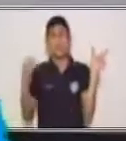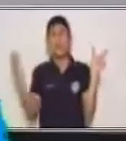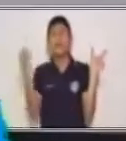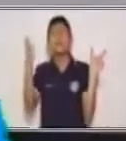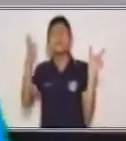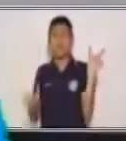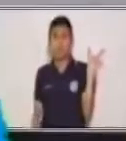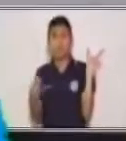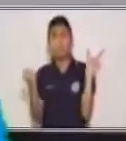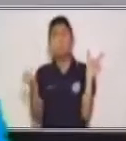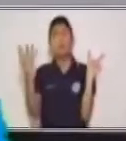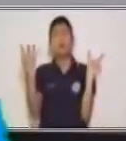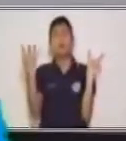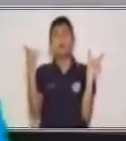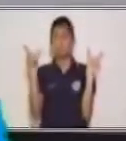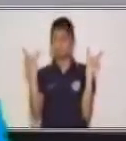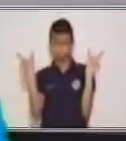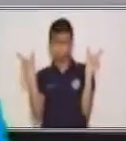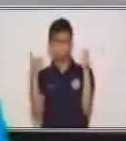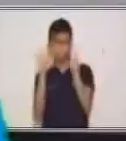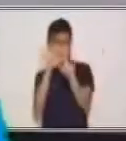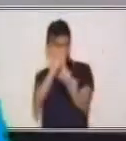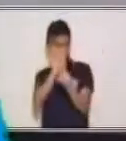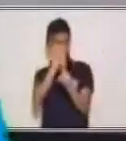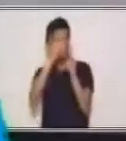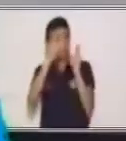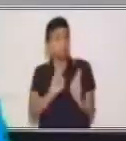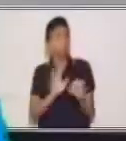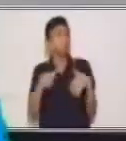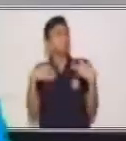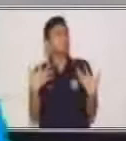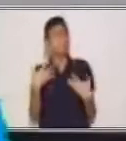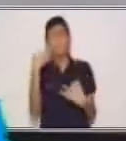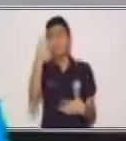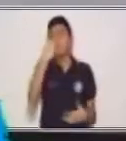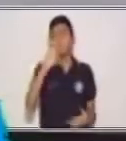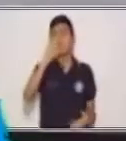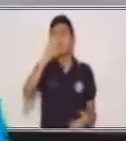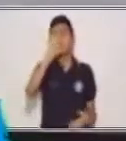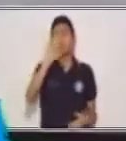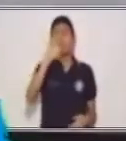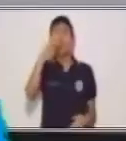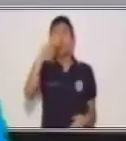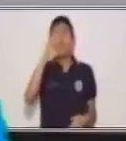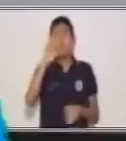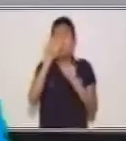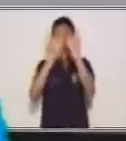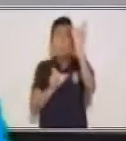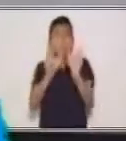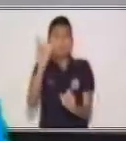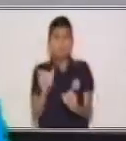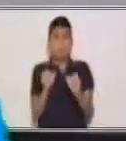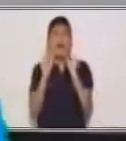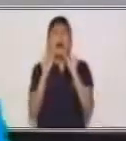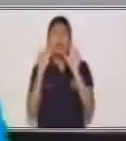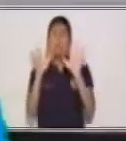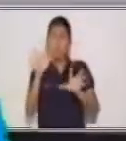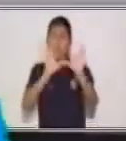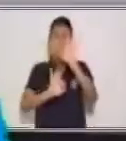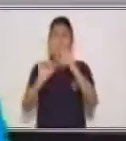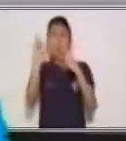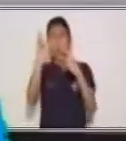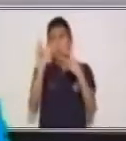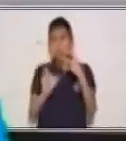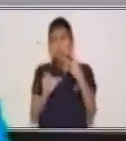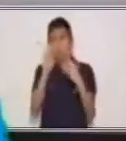va a quedar en el área de verde. Tomemos en cuenta siempre que el sujeto es la persona, animal o cosa de quien